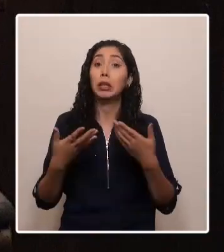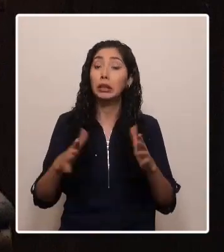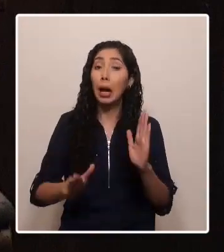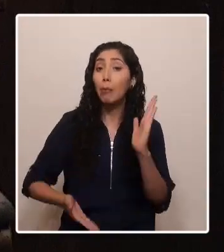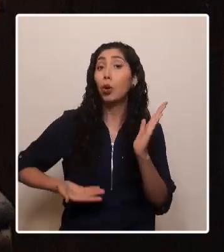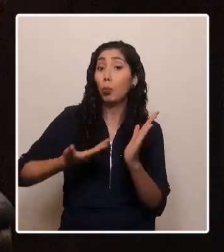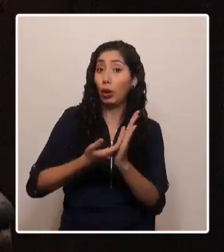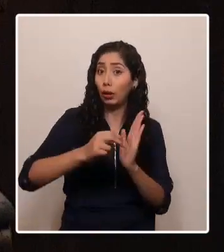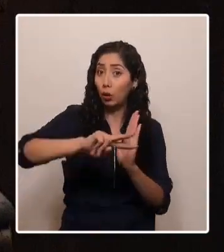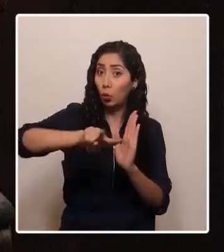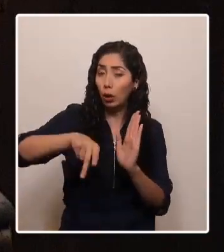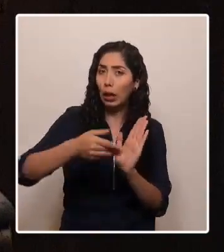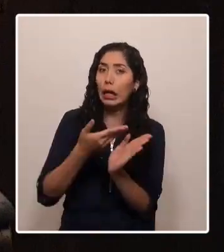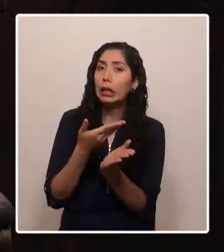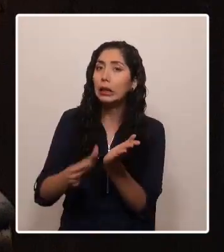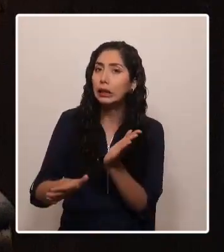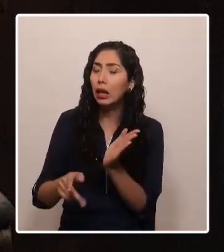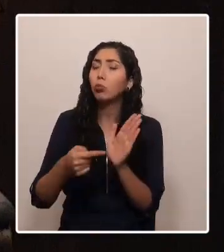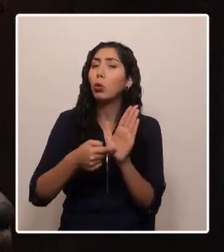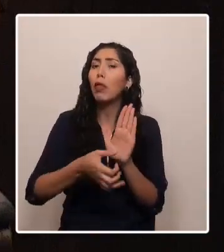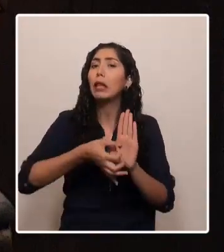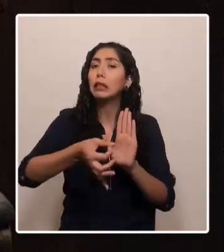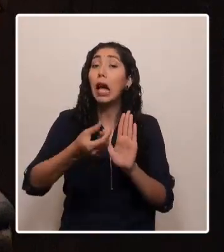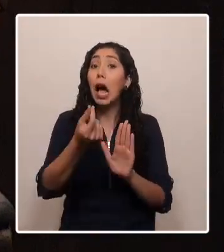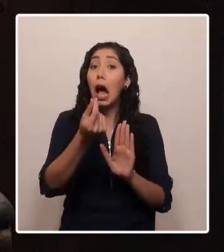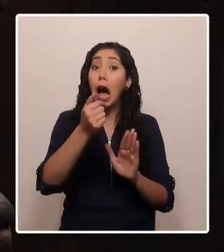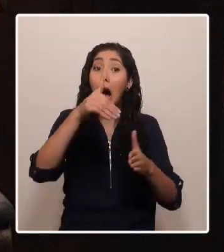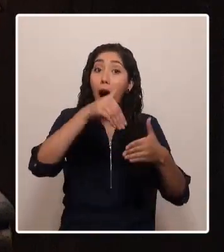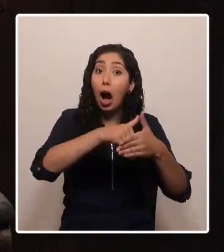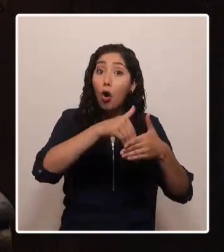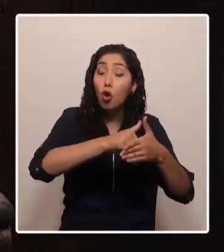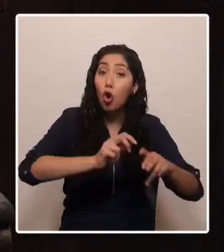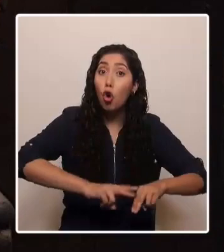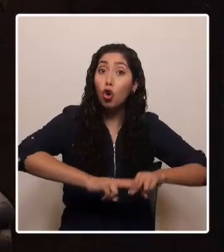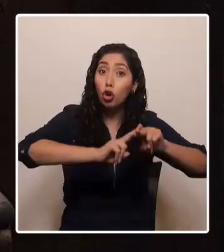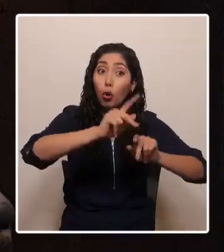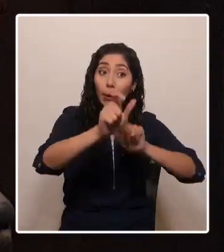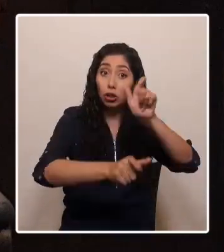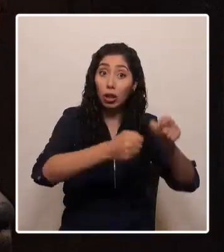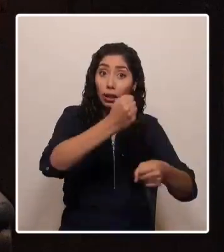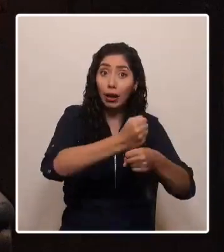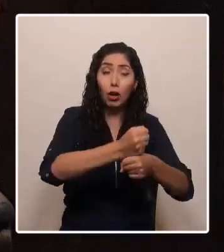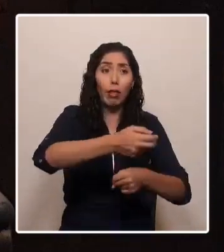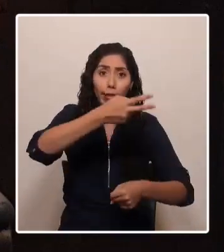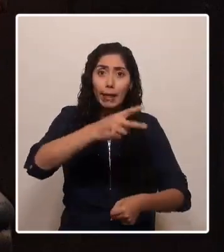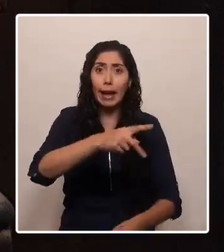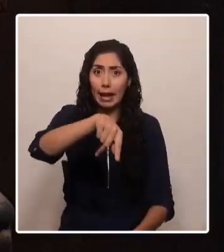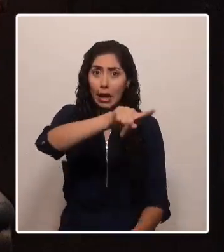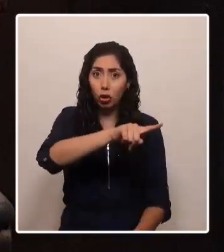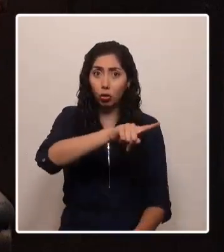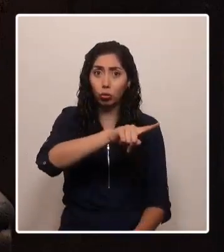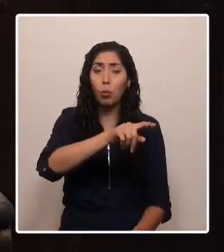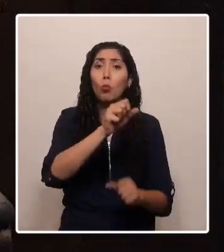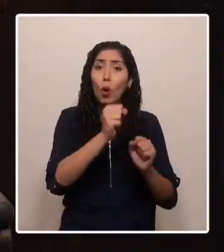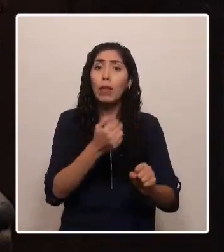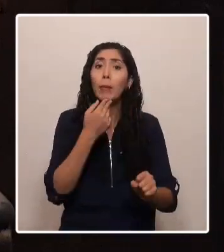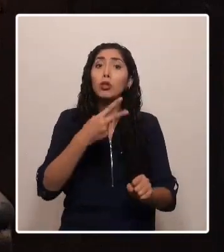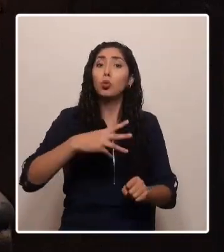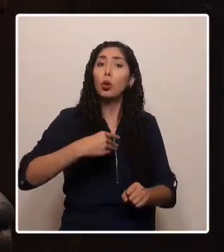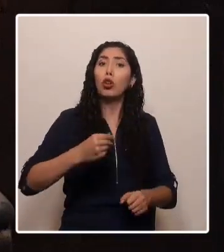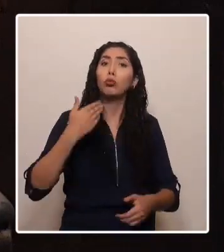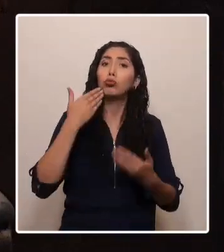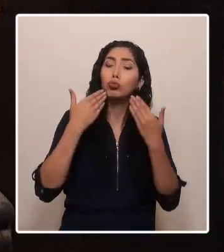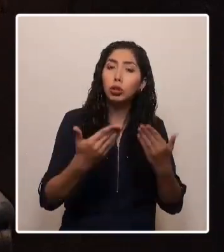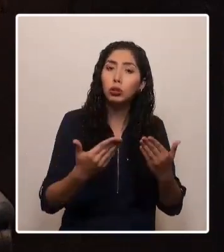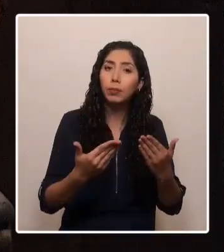que decía que los ahorros de los trabajadores debían ser de su propiedad y podían heredarlos. Y otra propuesta que prohibía